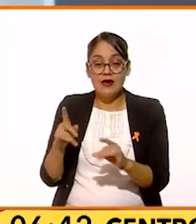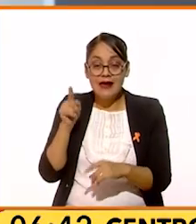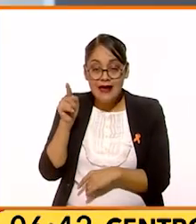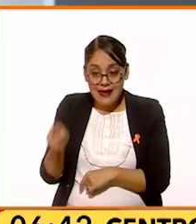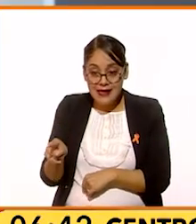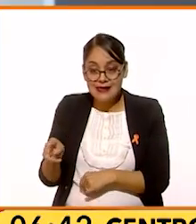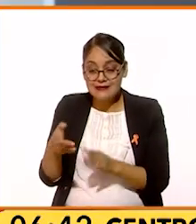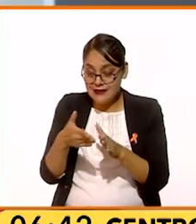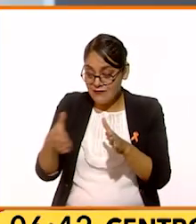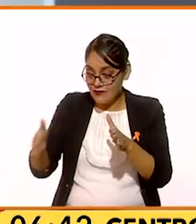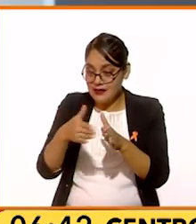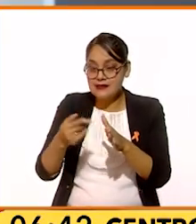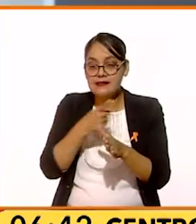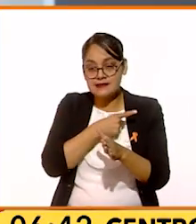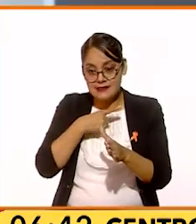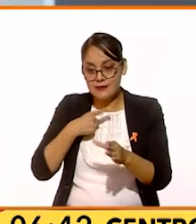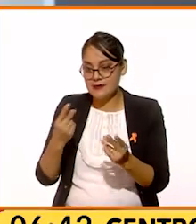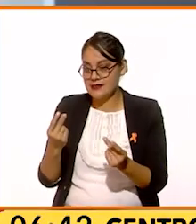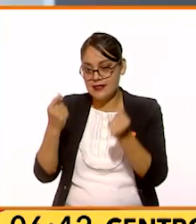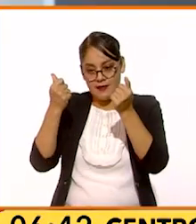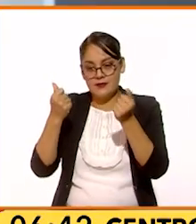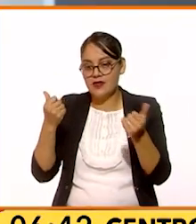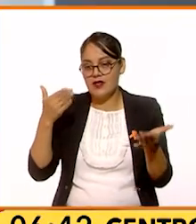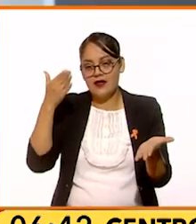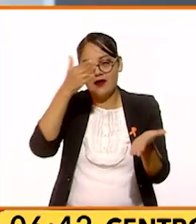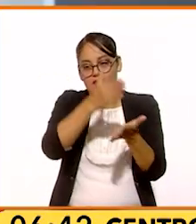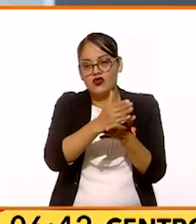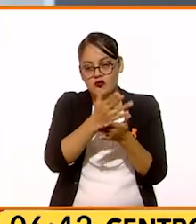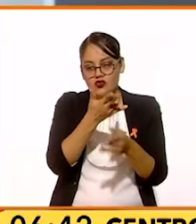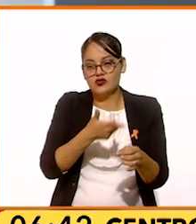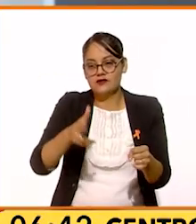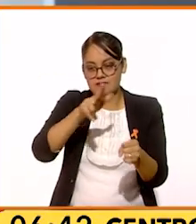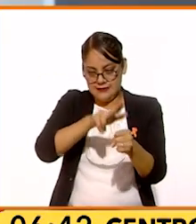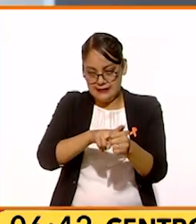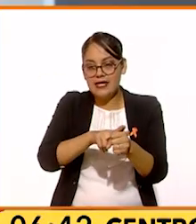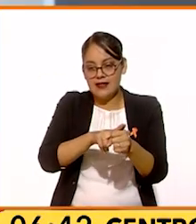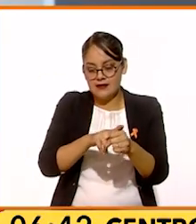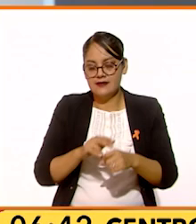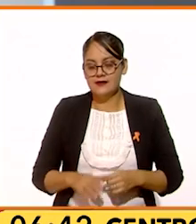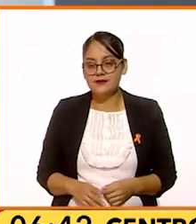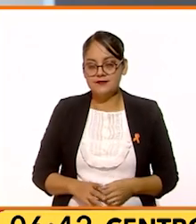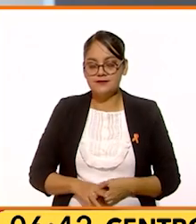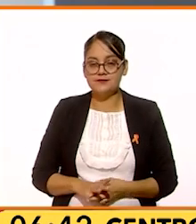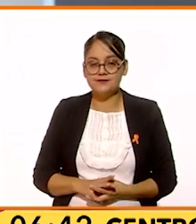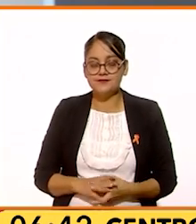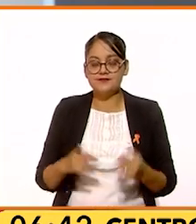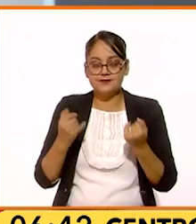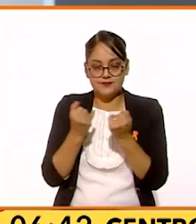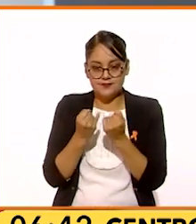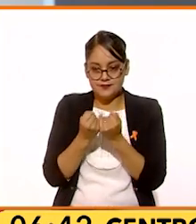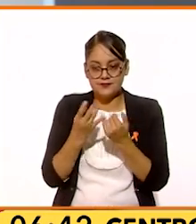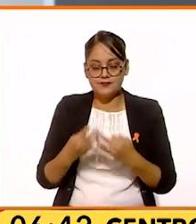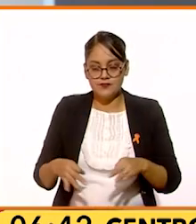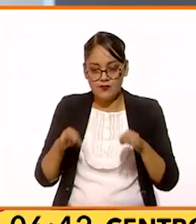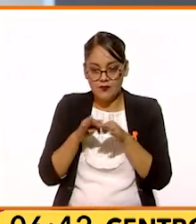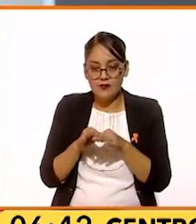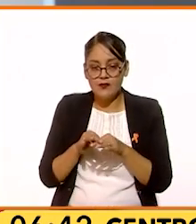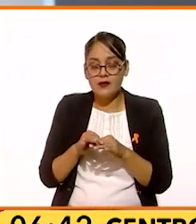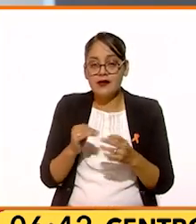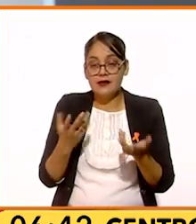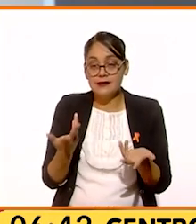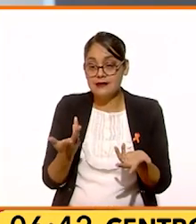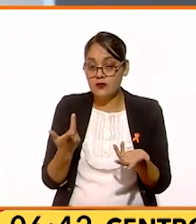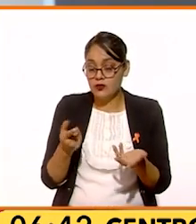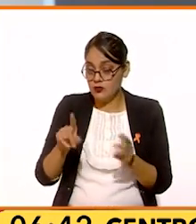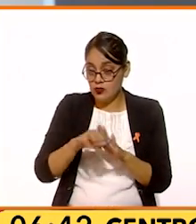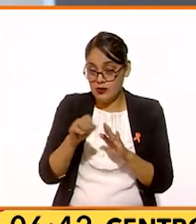que acudir de manera rápida a un centro de atención médica. También es muy importante aquí que en